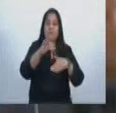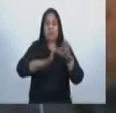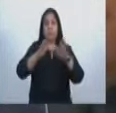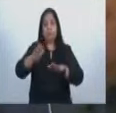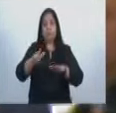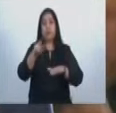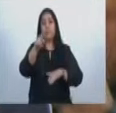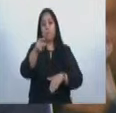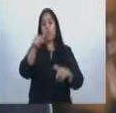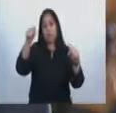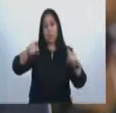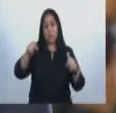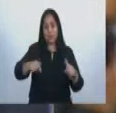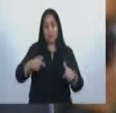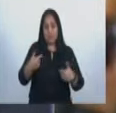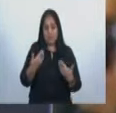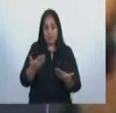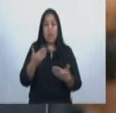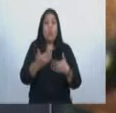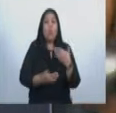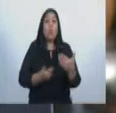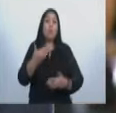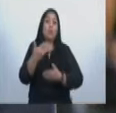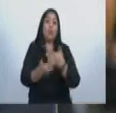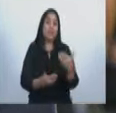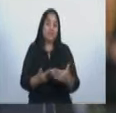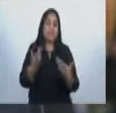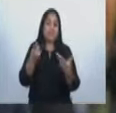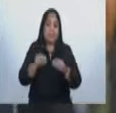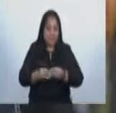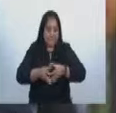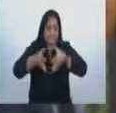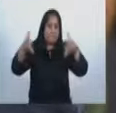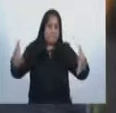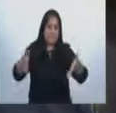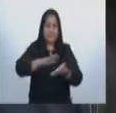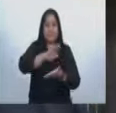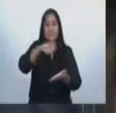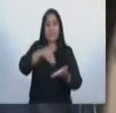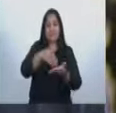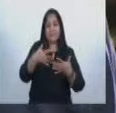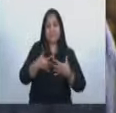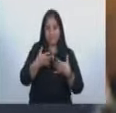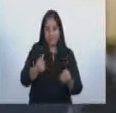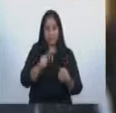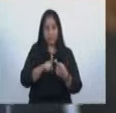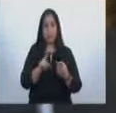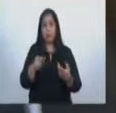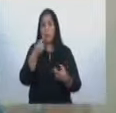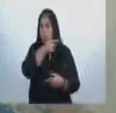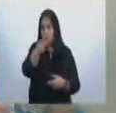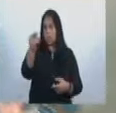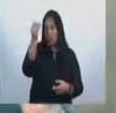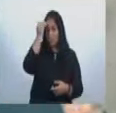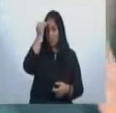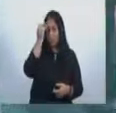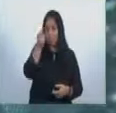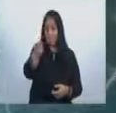por eso estamos ahorita en un proceso de ampliación de puestos de salud eh ustedes saben